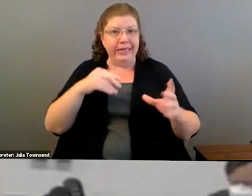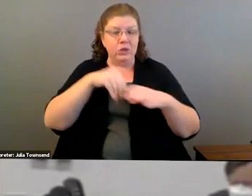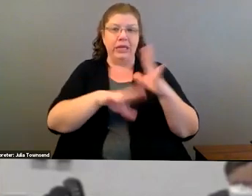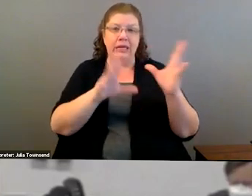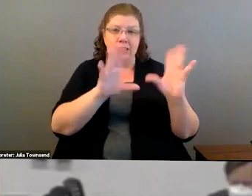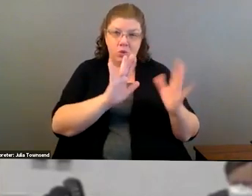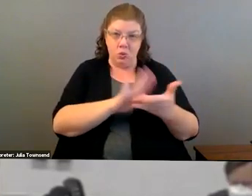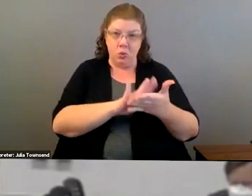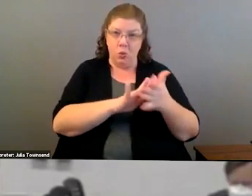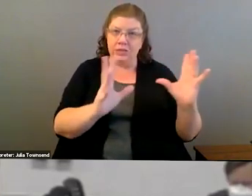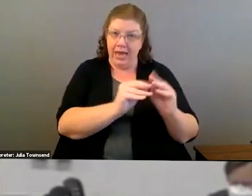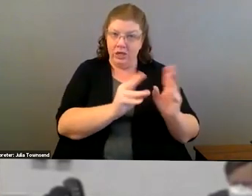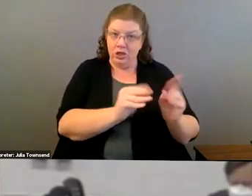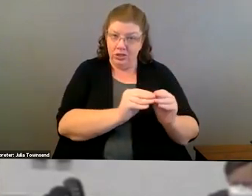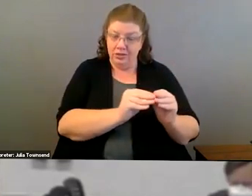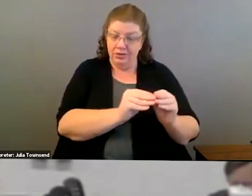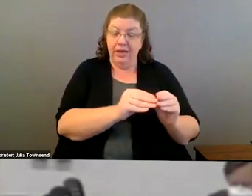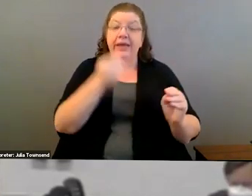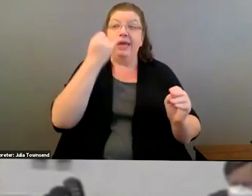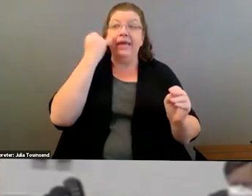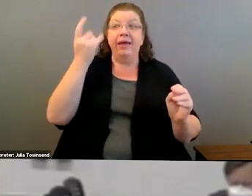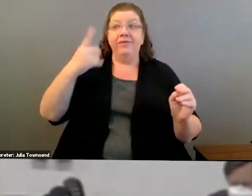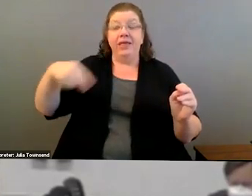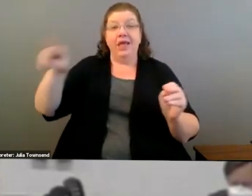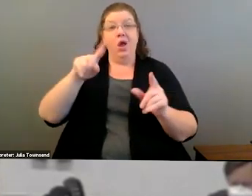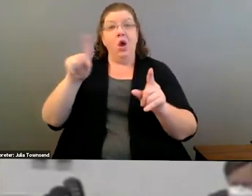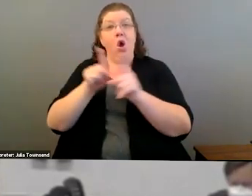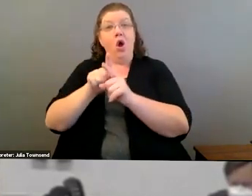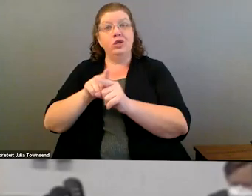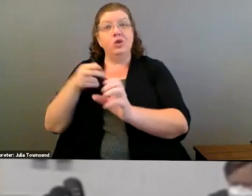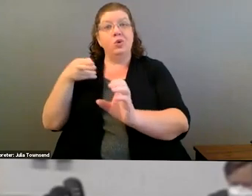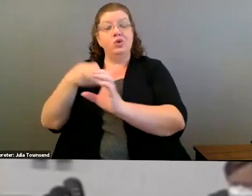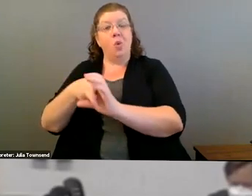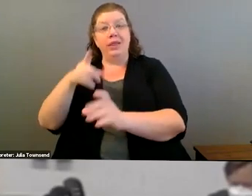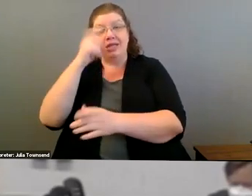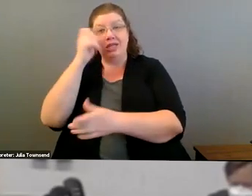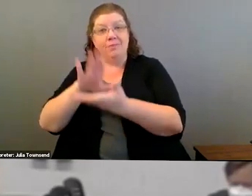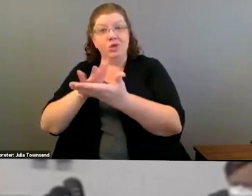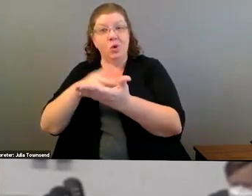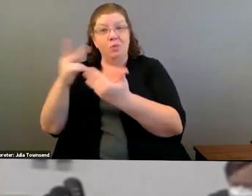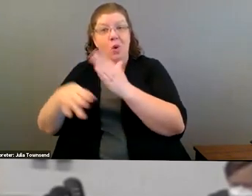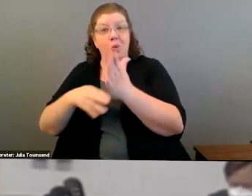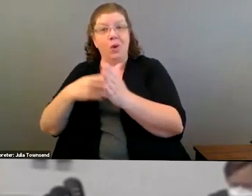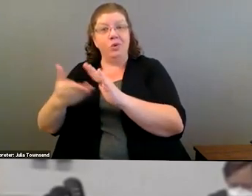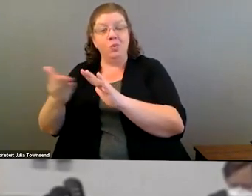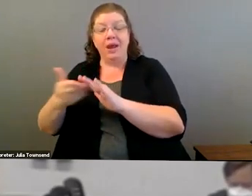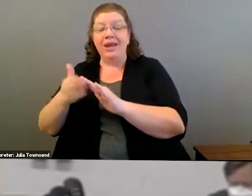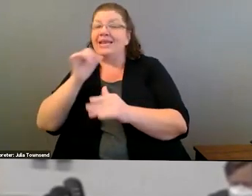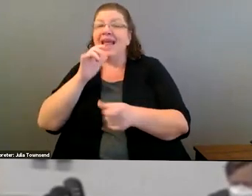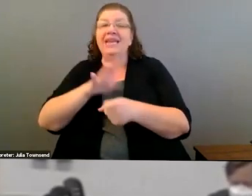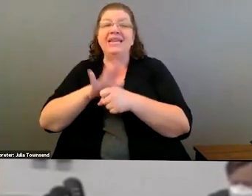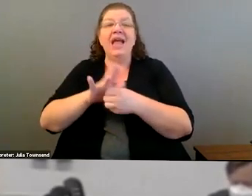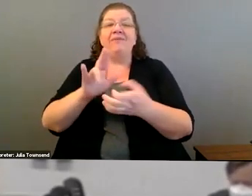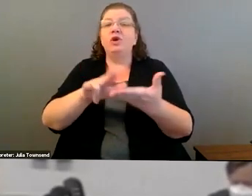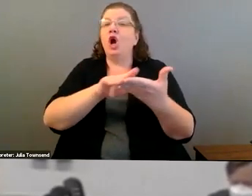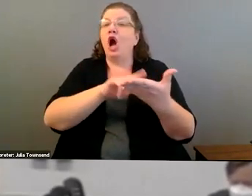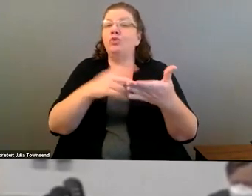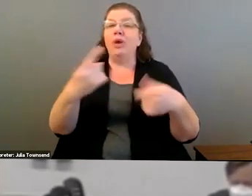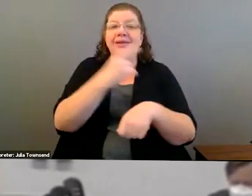en sesión y si ellos también están en el programa de escuela de verano no van a tener el suficiente con el